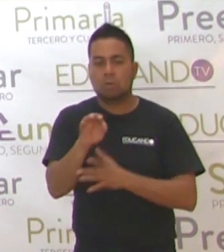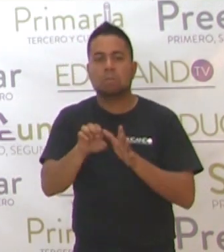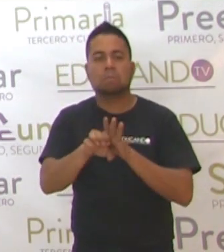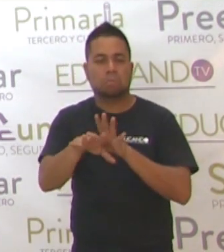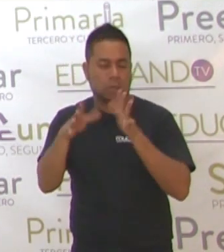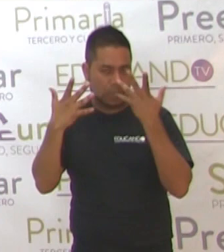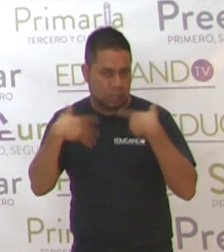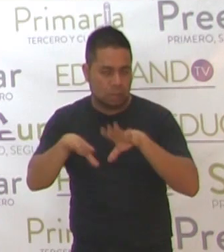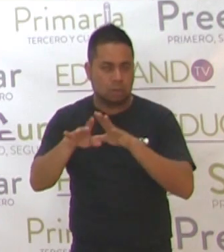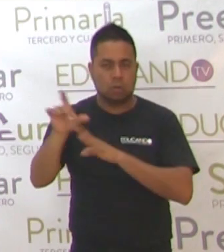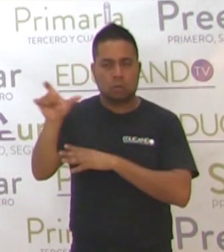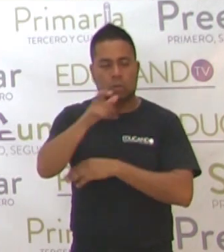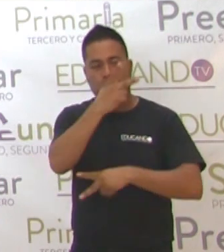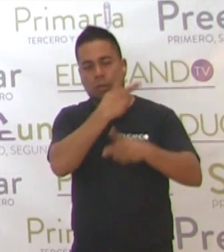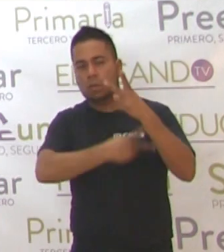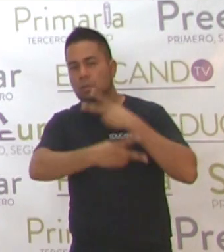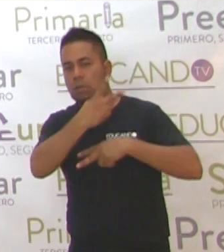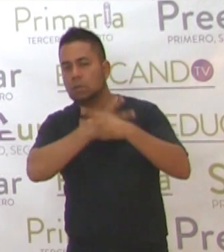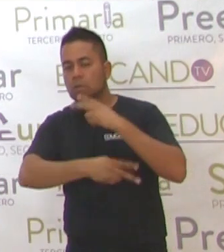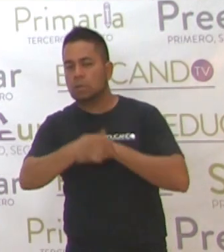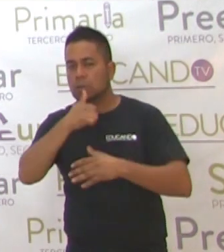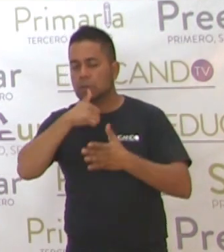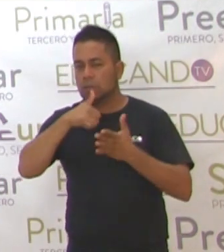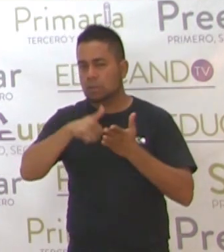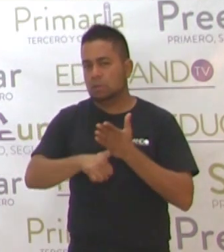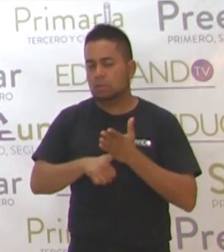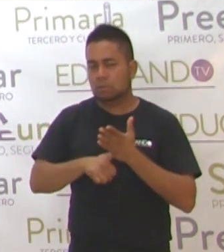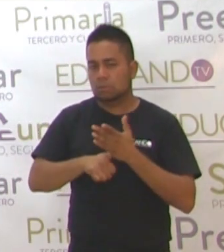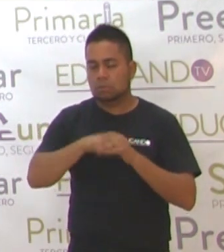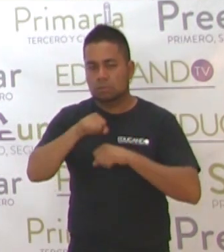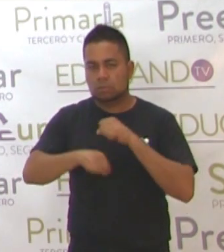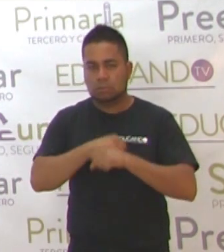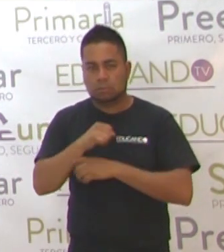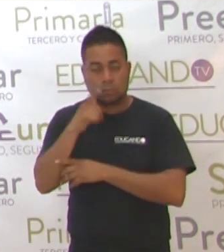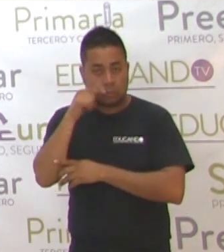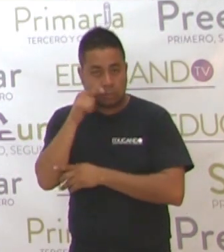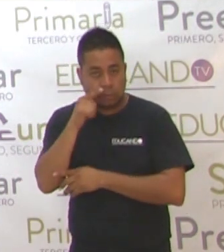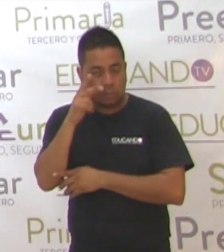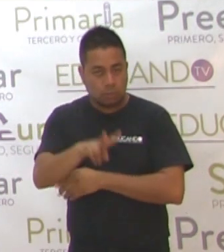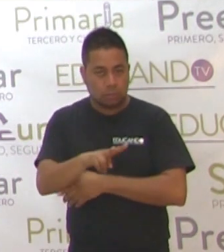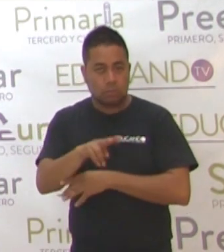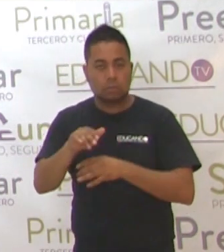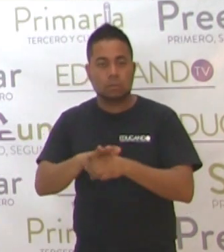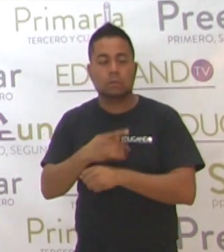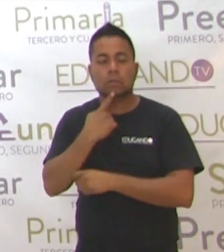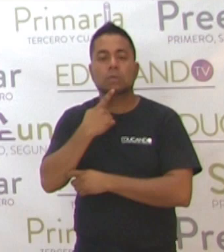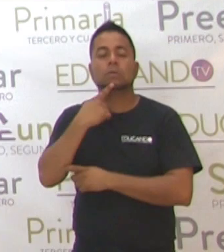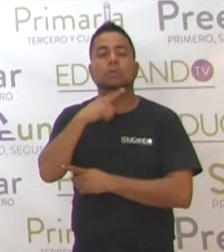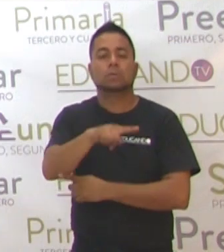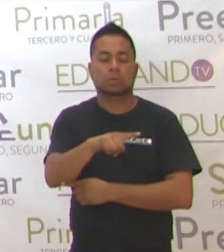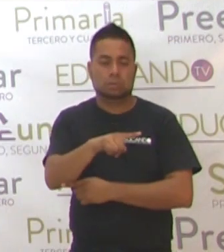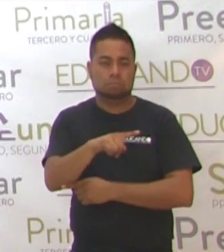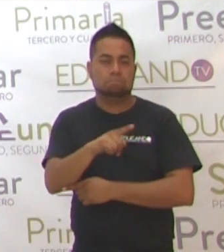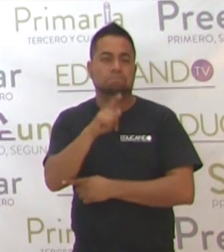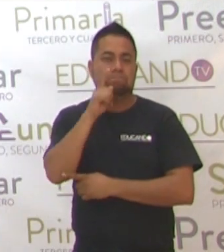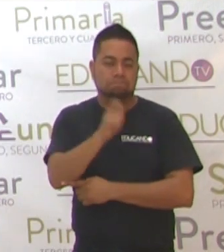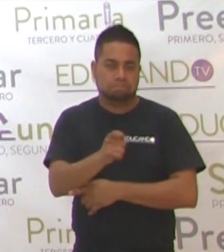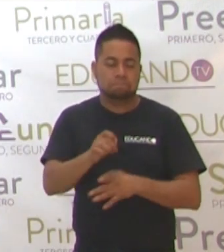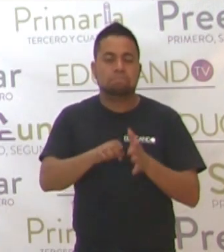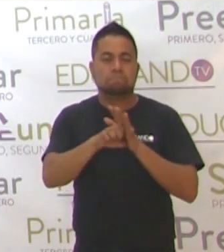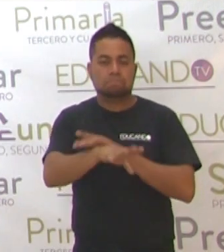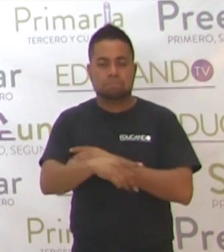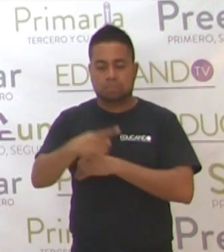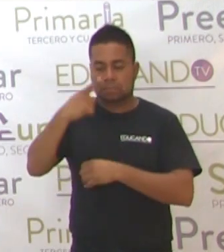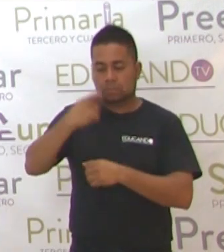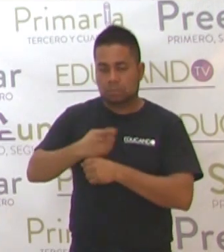cuando vendría el cartero mañana verdad porque estamos haciendo la referencia de que el